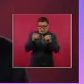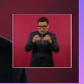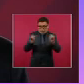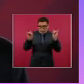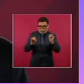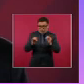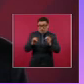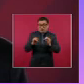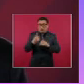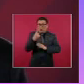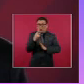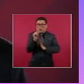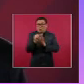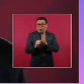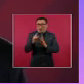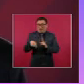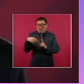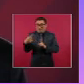prácticamente lleno,